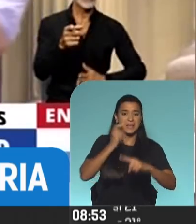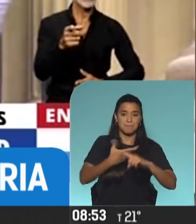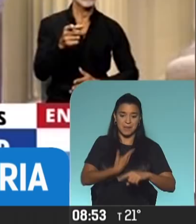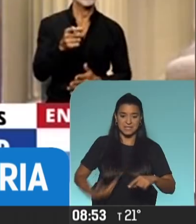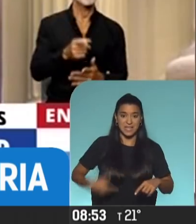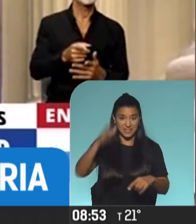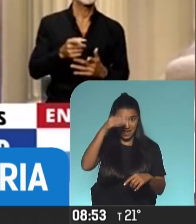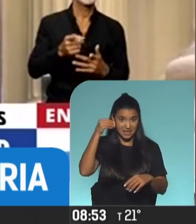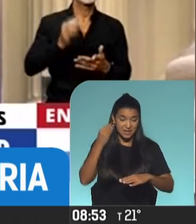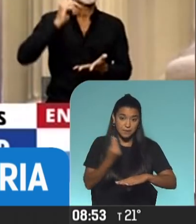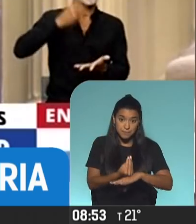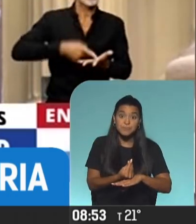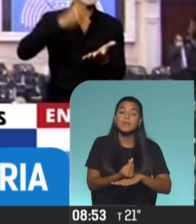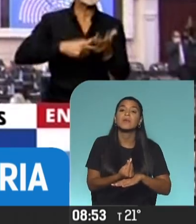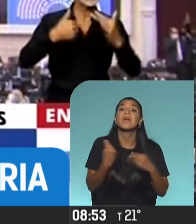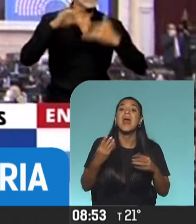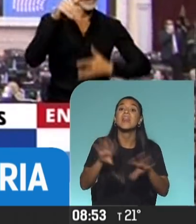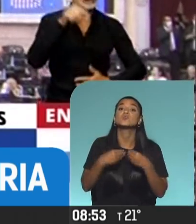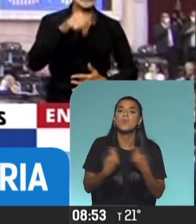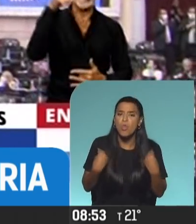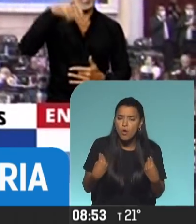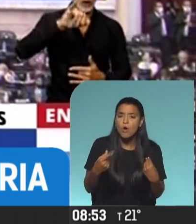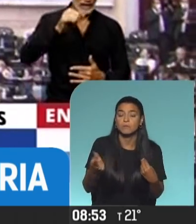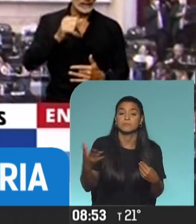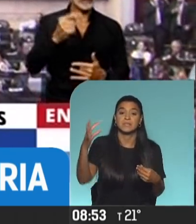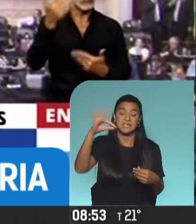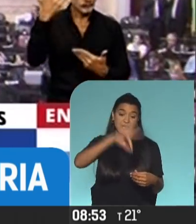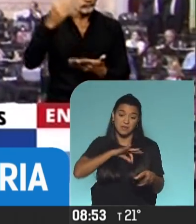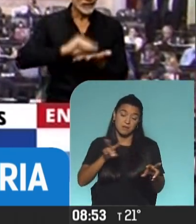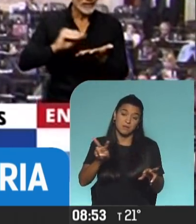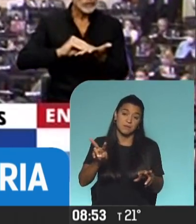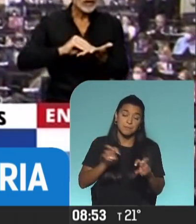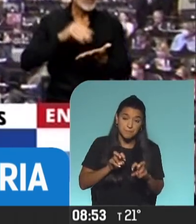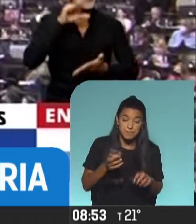Fernández de Kirchner, y dio por resultado que los saberes, los ingresos,